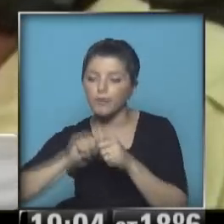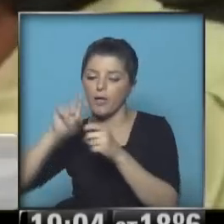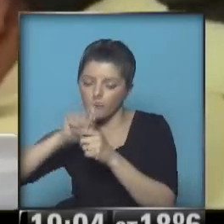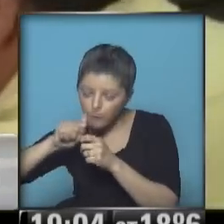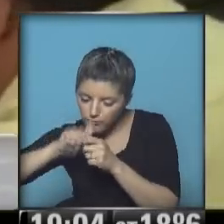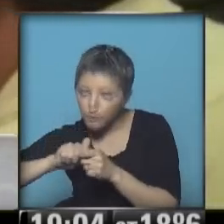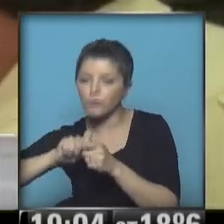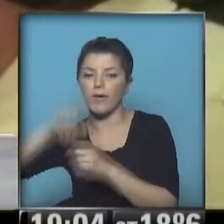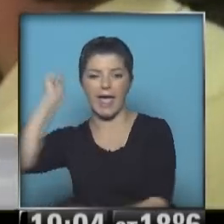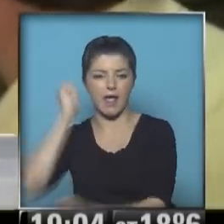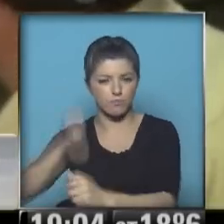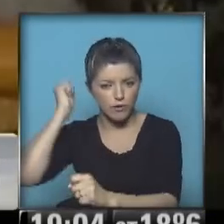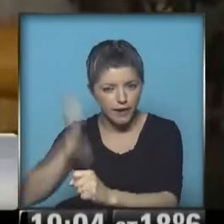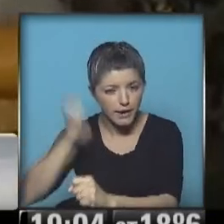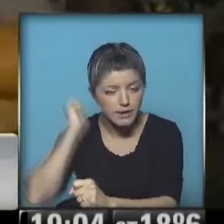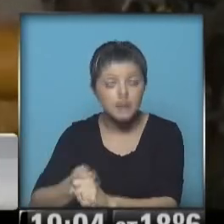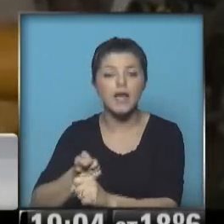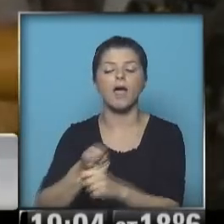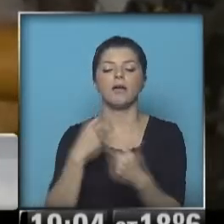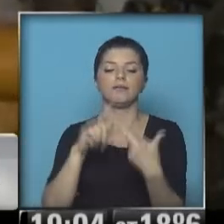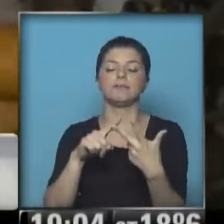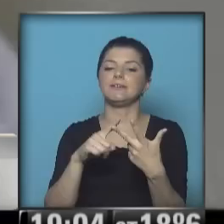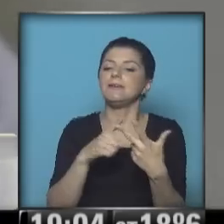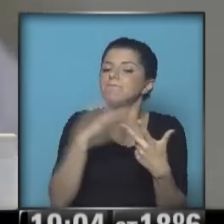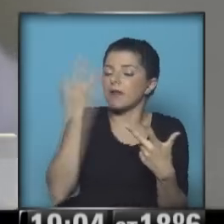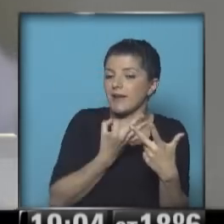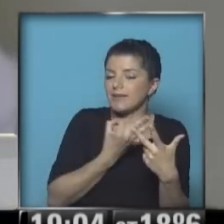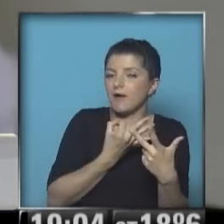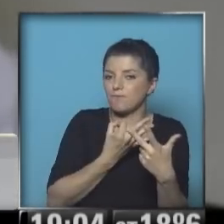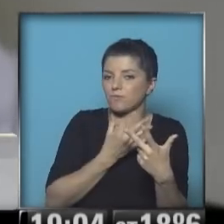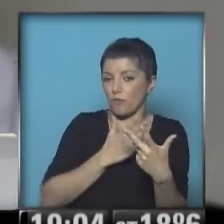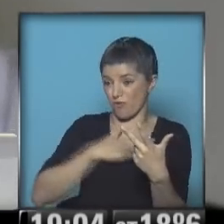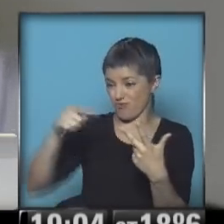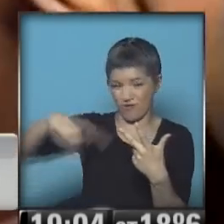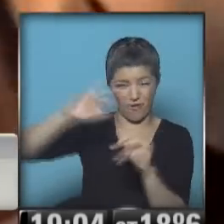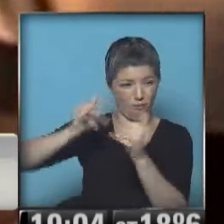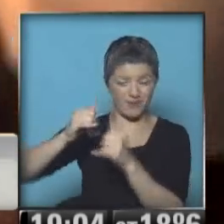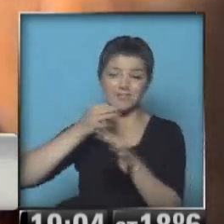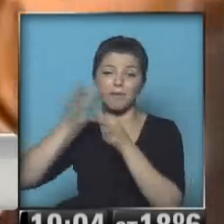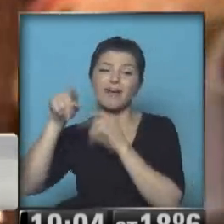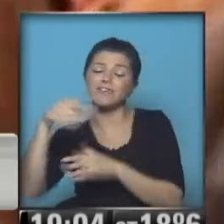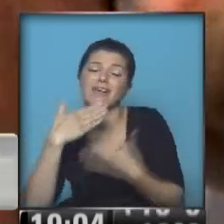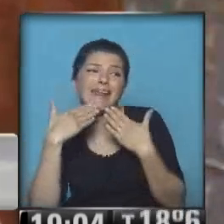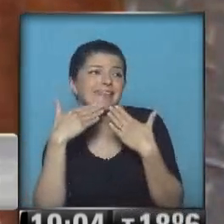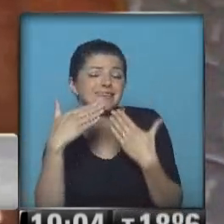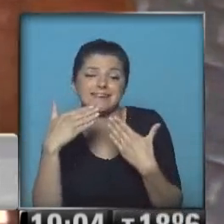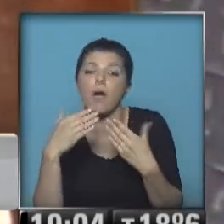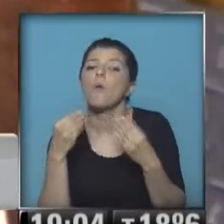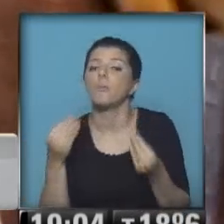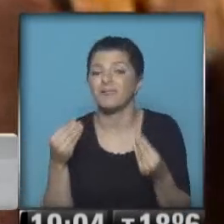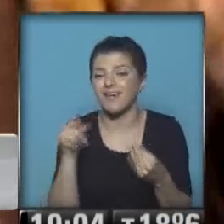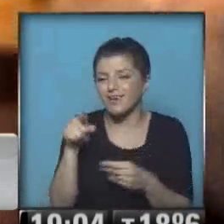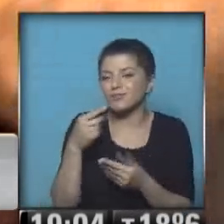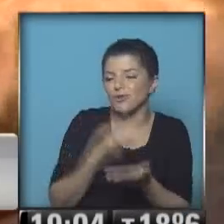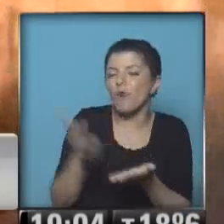herrería, y realmente, como yo hablaba con ellos, estaban agradecidos porque volvieron a